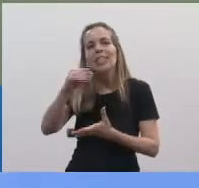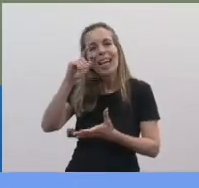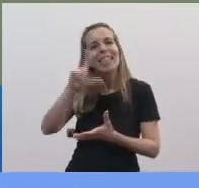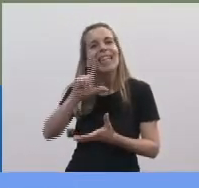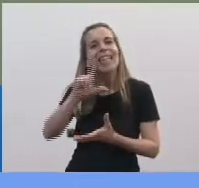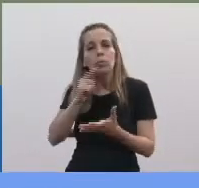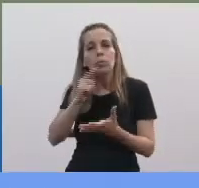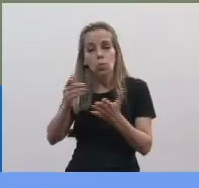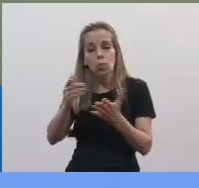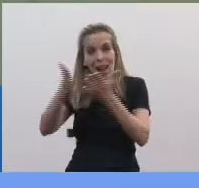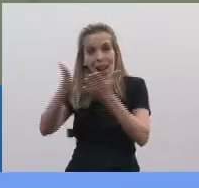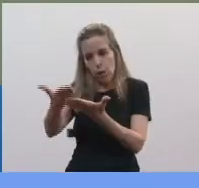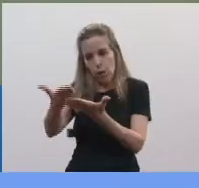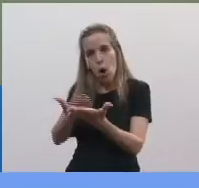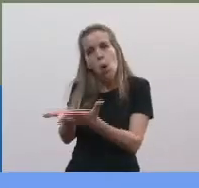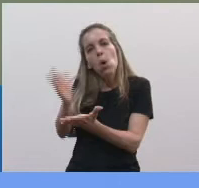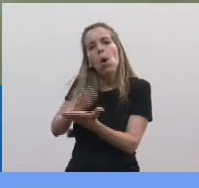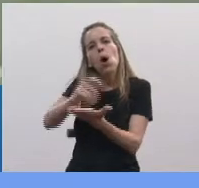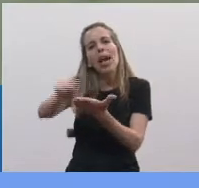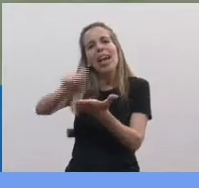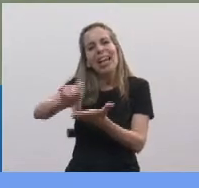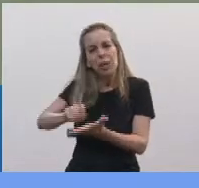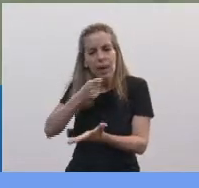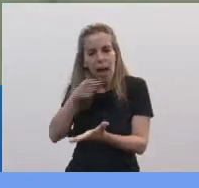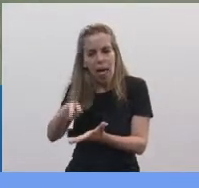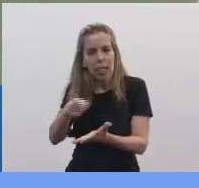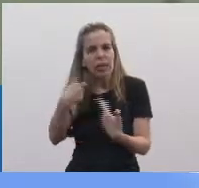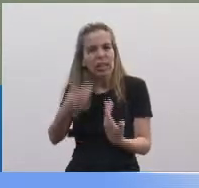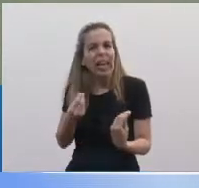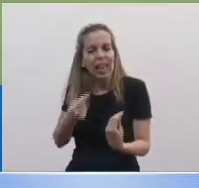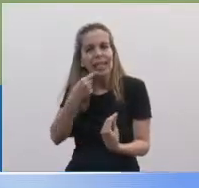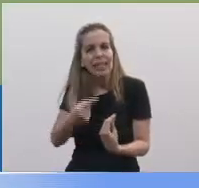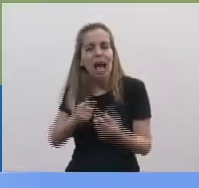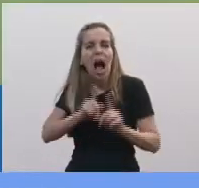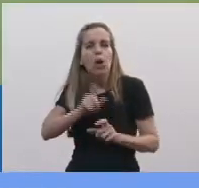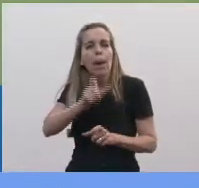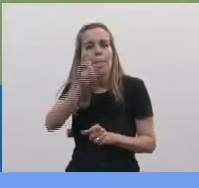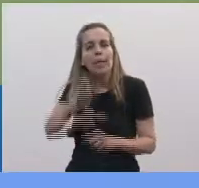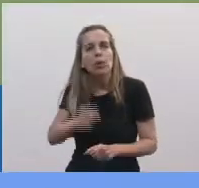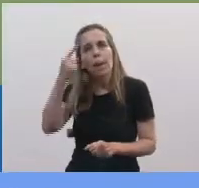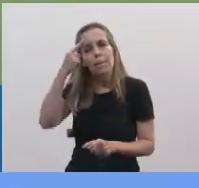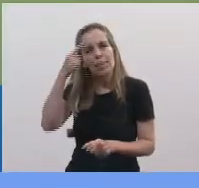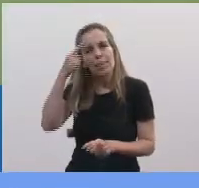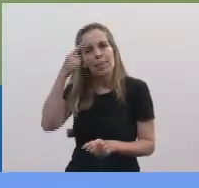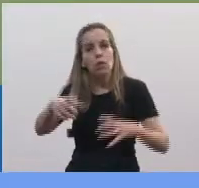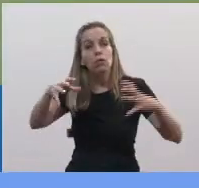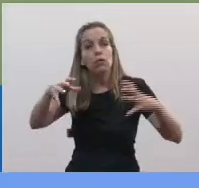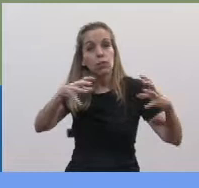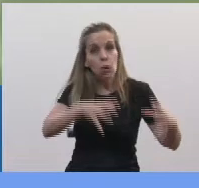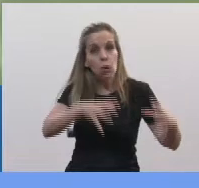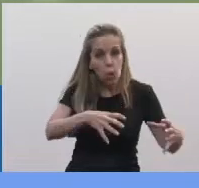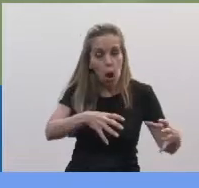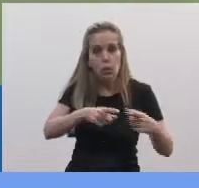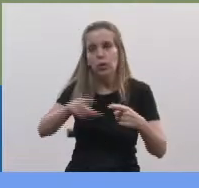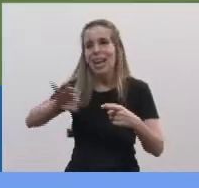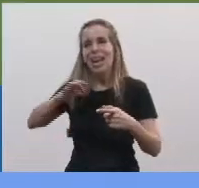hoja previa al prólogo sentenciaba una cosa así como que hay quienes sostienen que el fútbol no tiene nada que ver